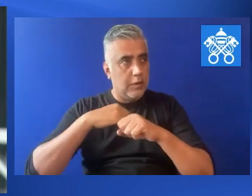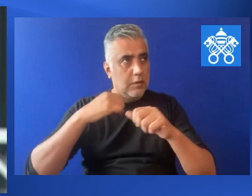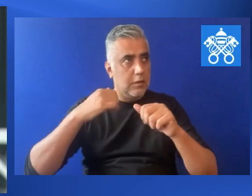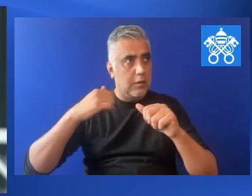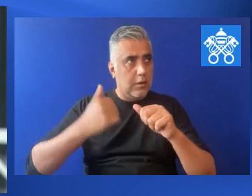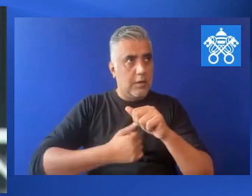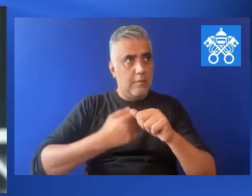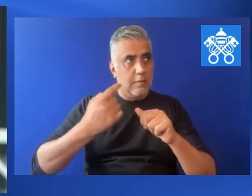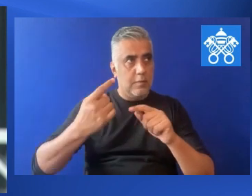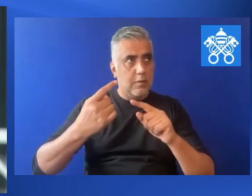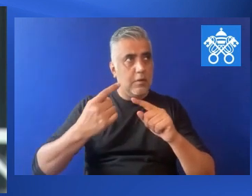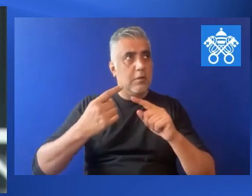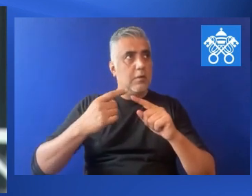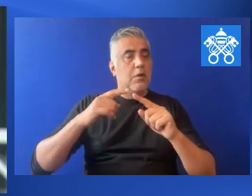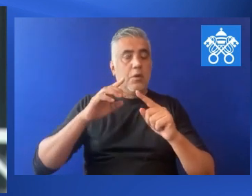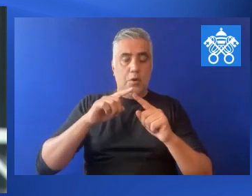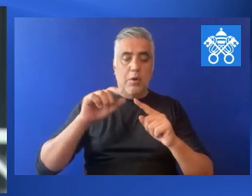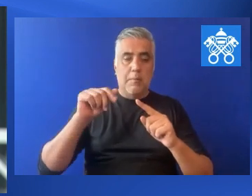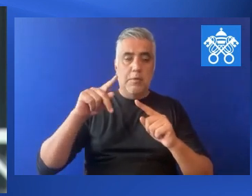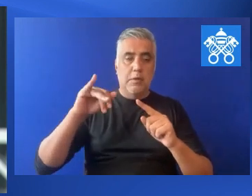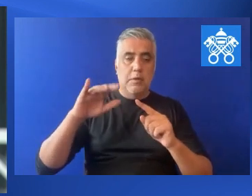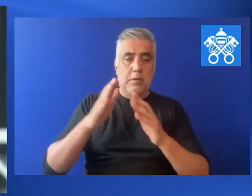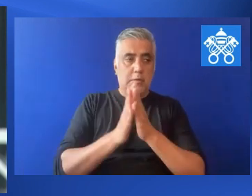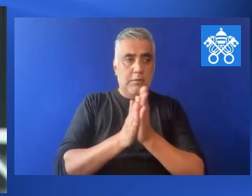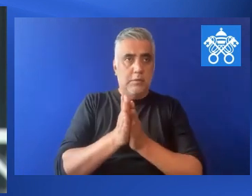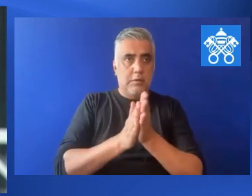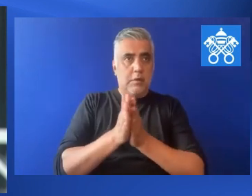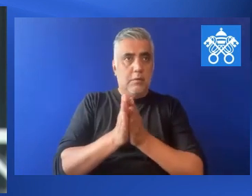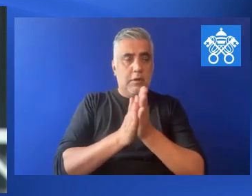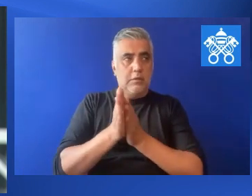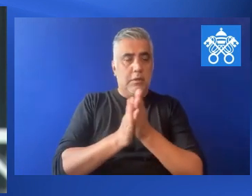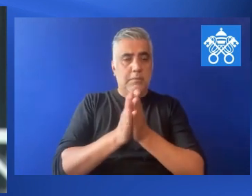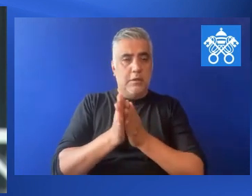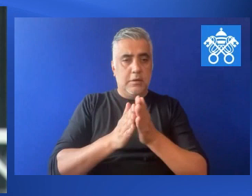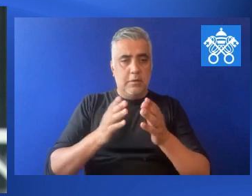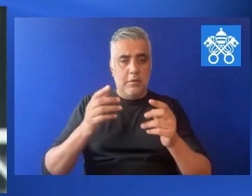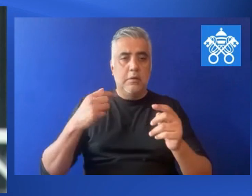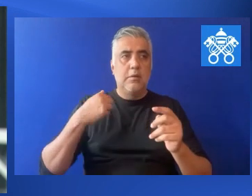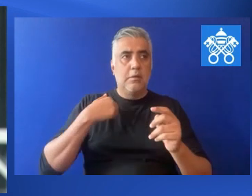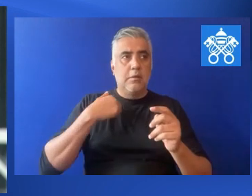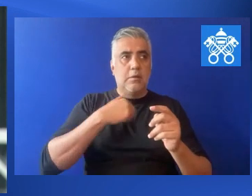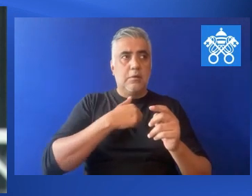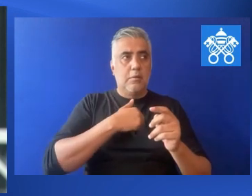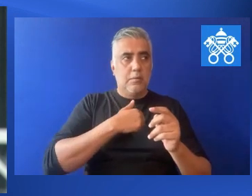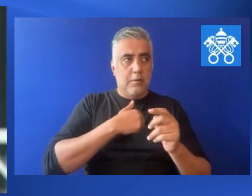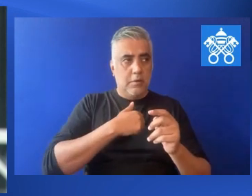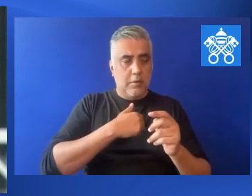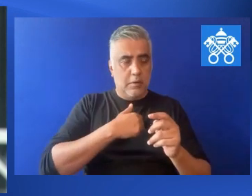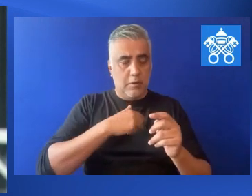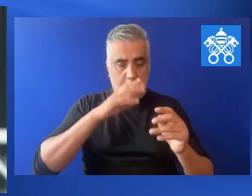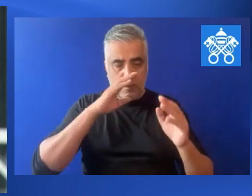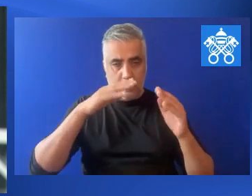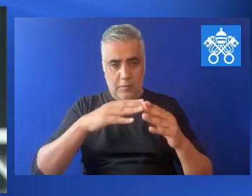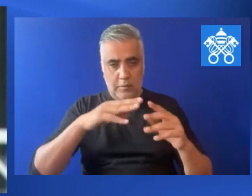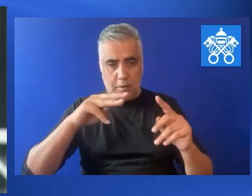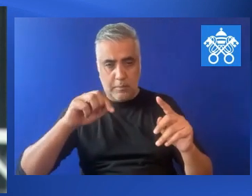sintió impulsada a difundir a todos la buena noticia. Su celo apostólico la llevó